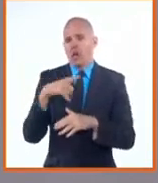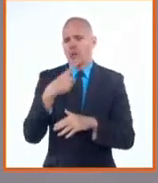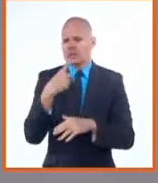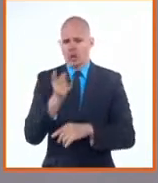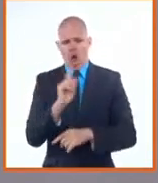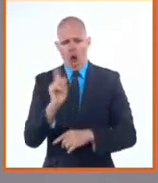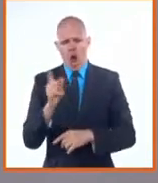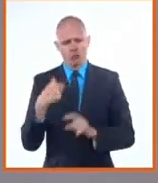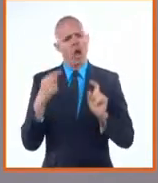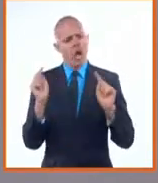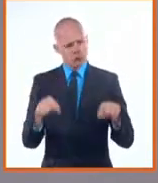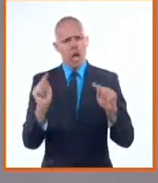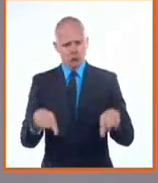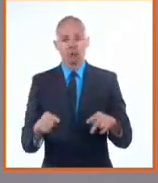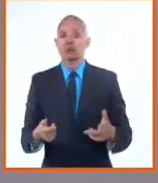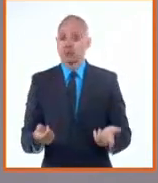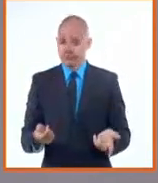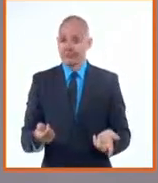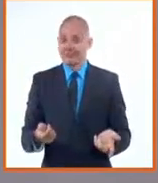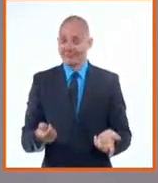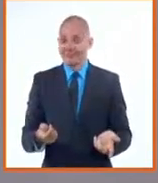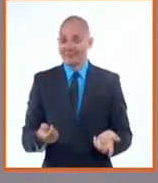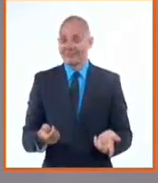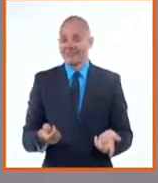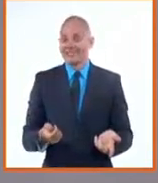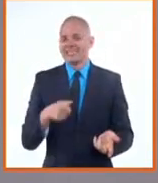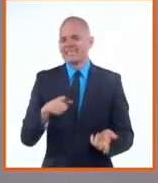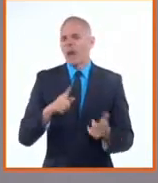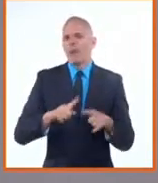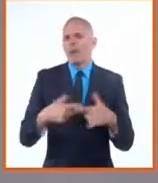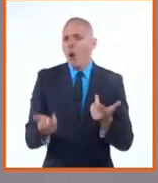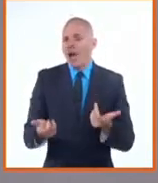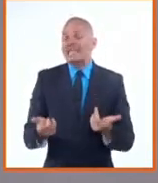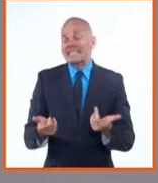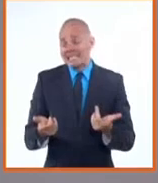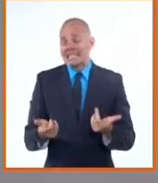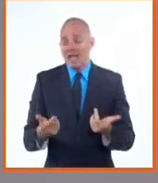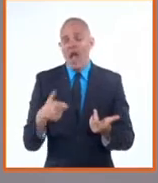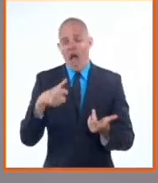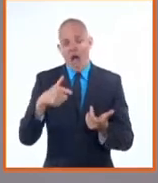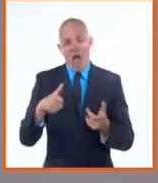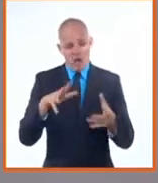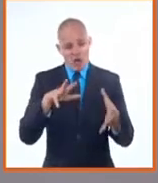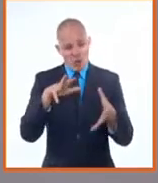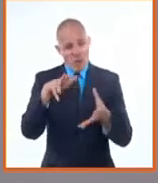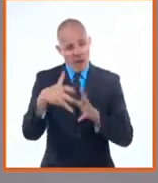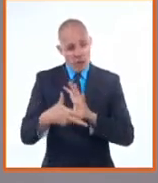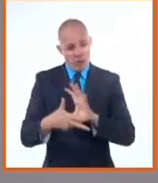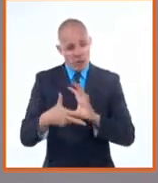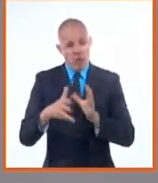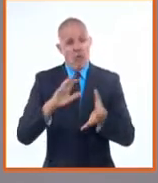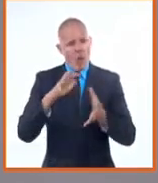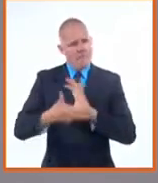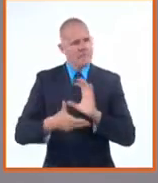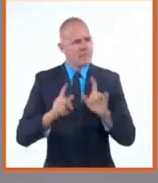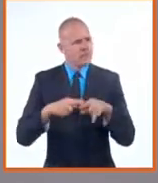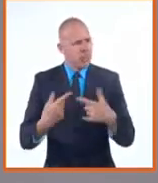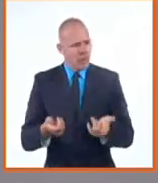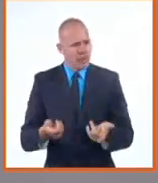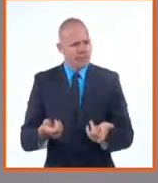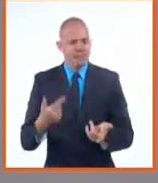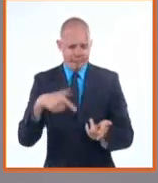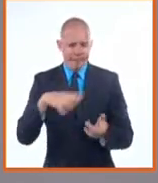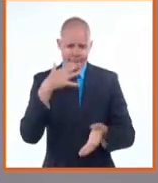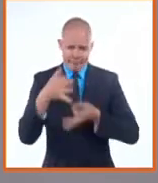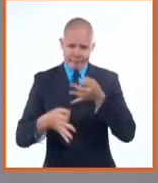el regreso repito se produce donde la situación se tornó muy compleja para para jugar béisbol que En definitiva fue